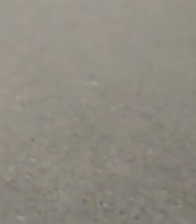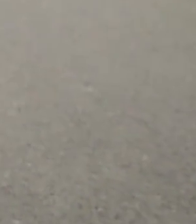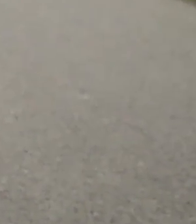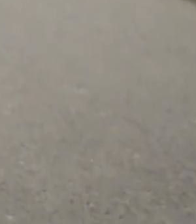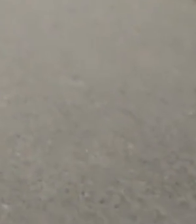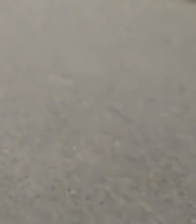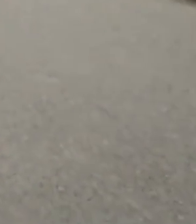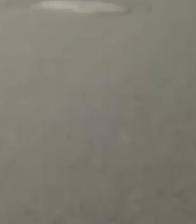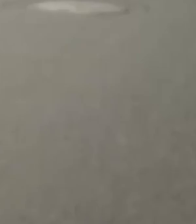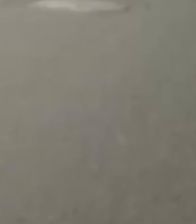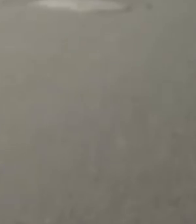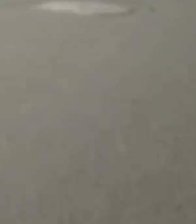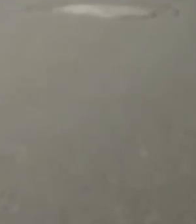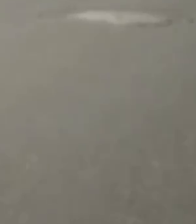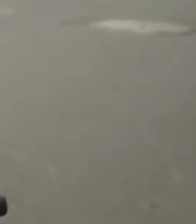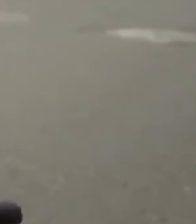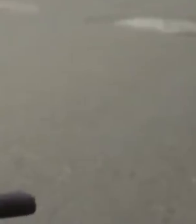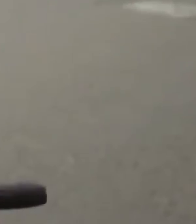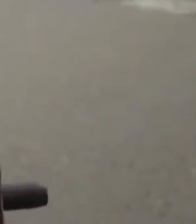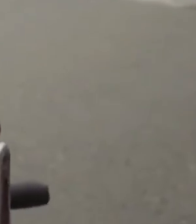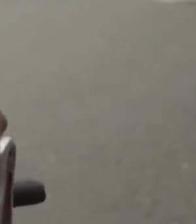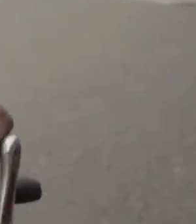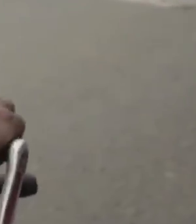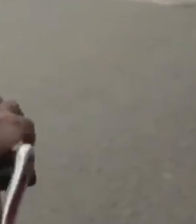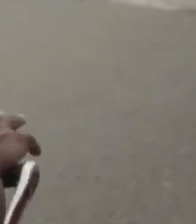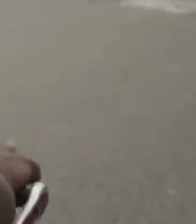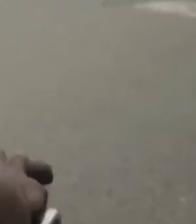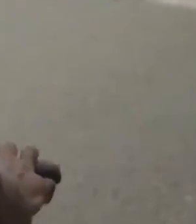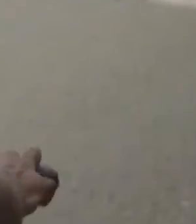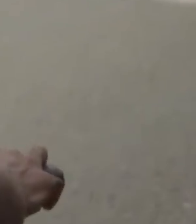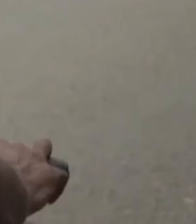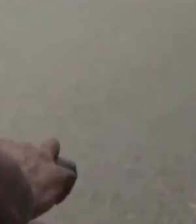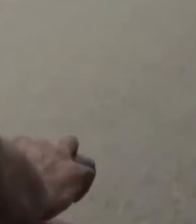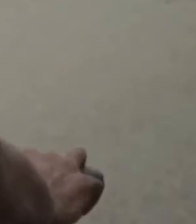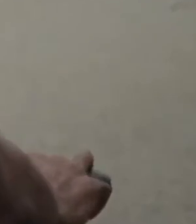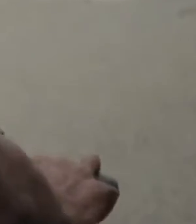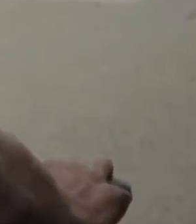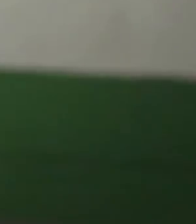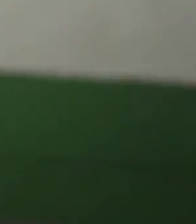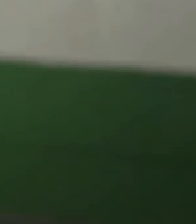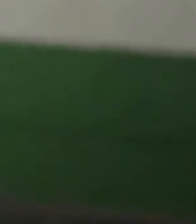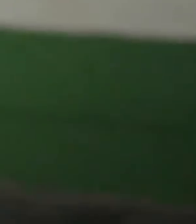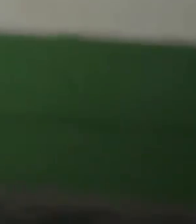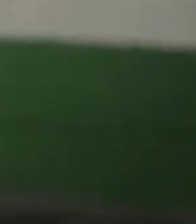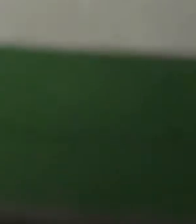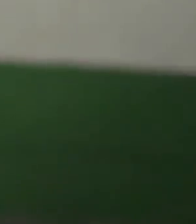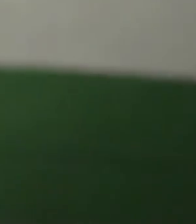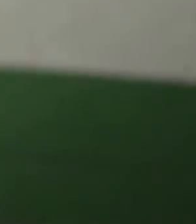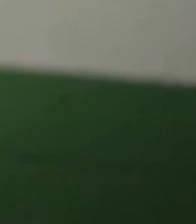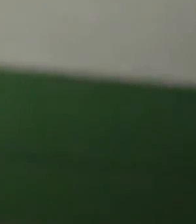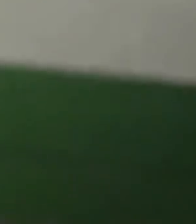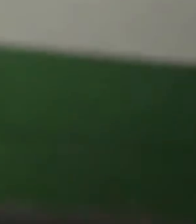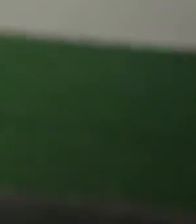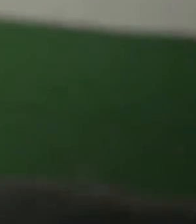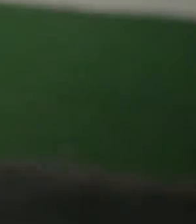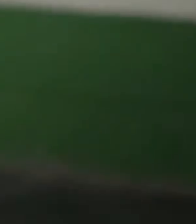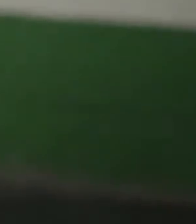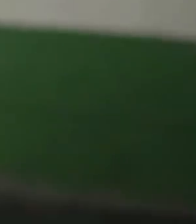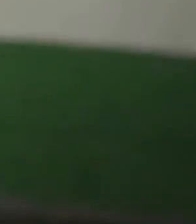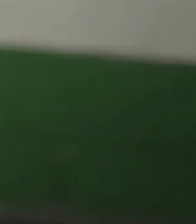Cuando un día llegué al consejo donde yo vivía, cuando me